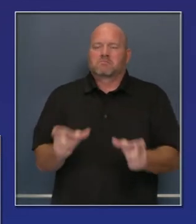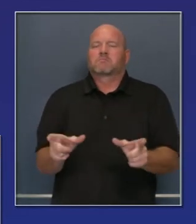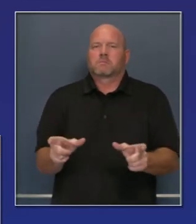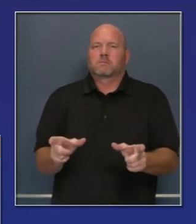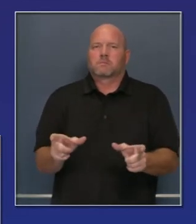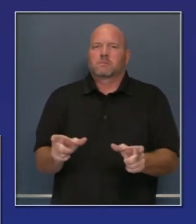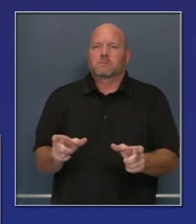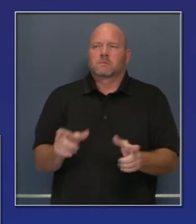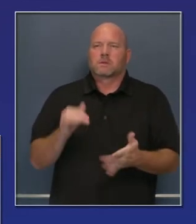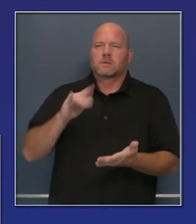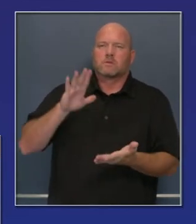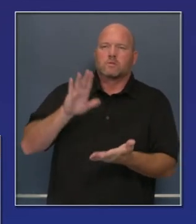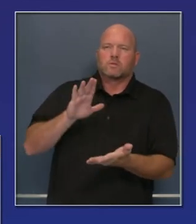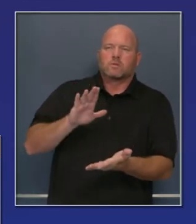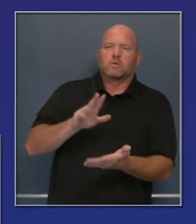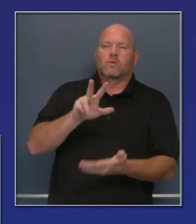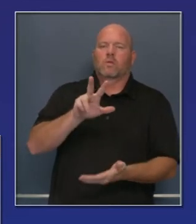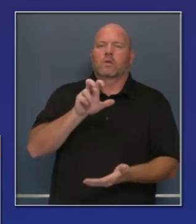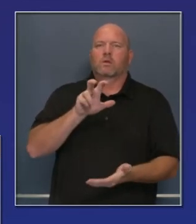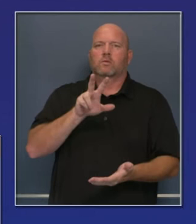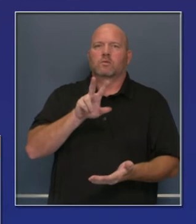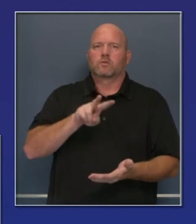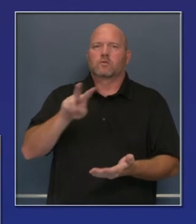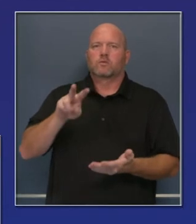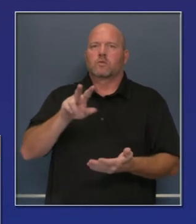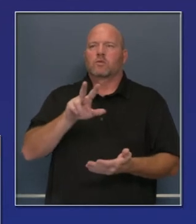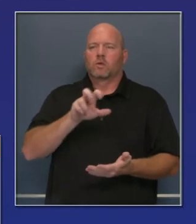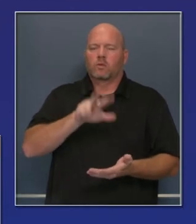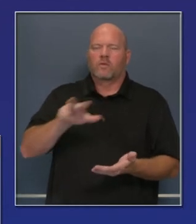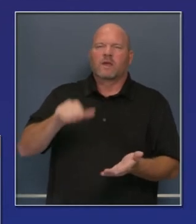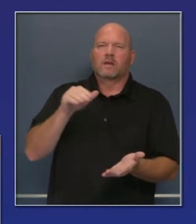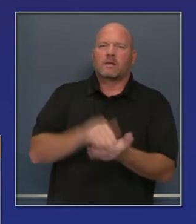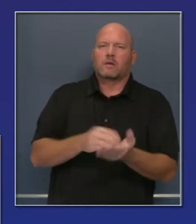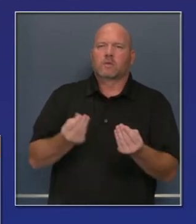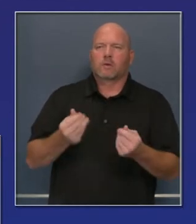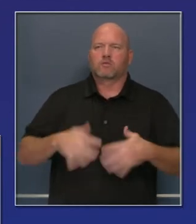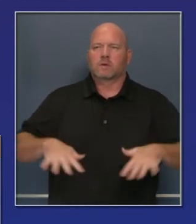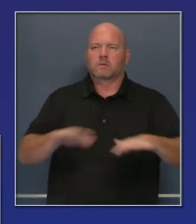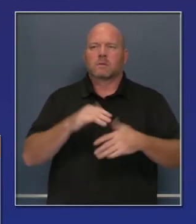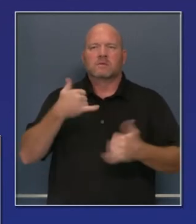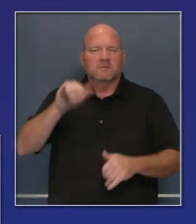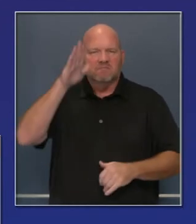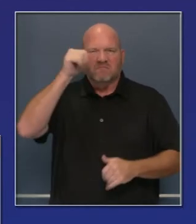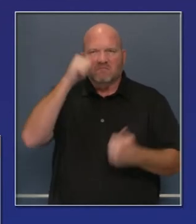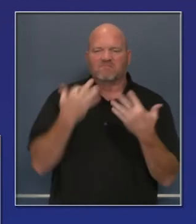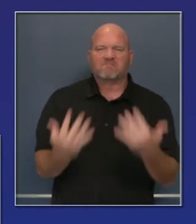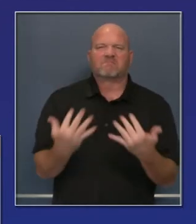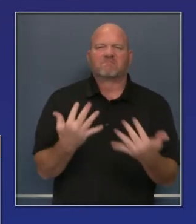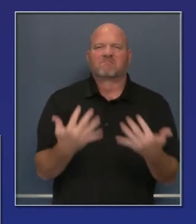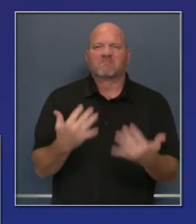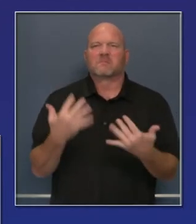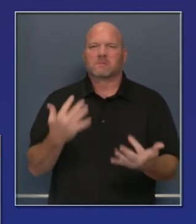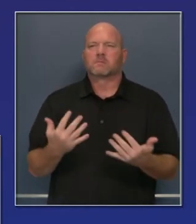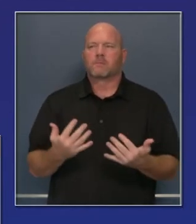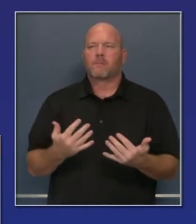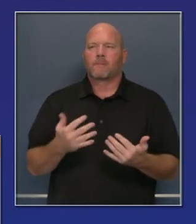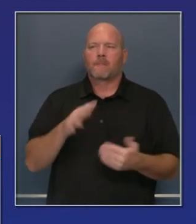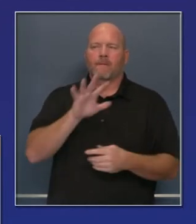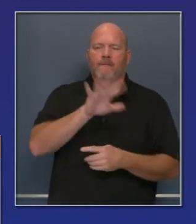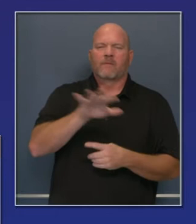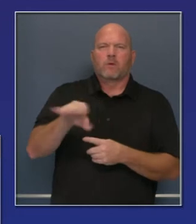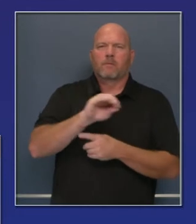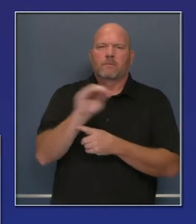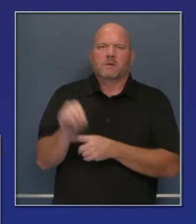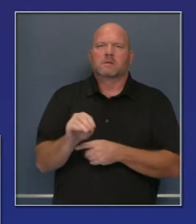Hemos reducido la velocidad de propagación, pero igual es un incendio muy terco, difícil de